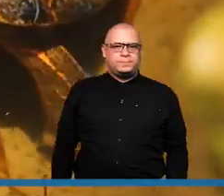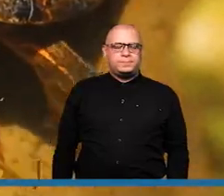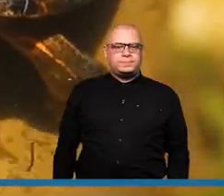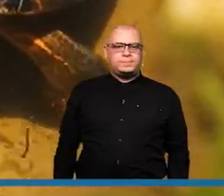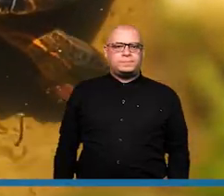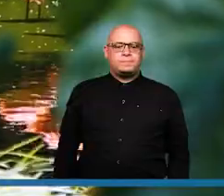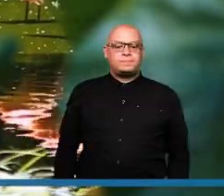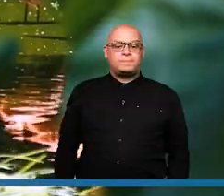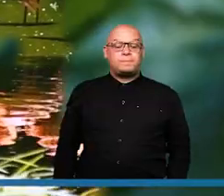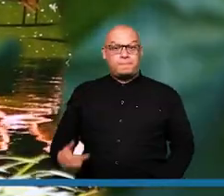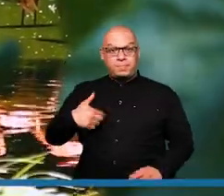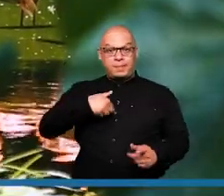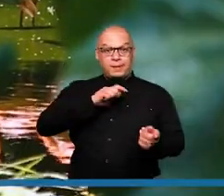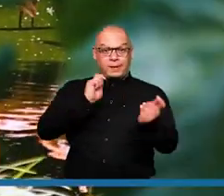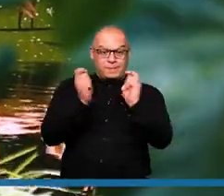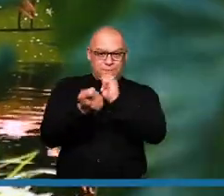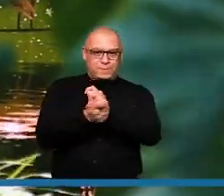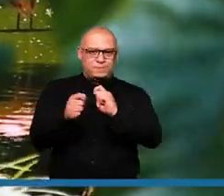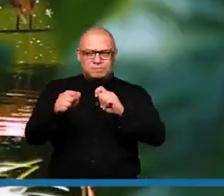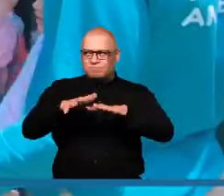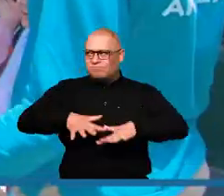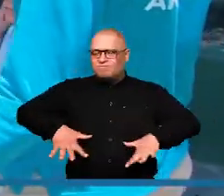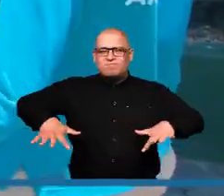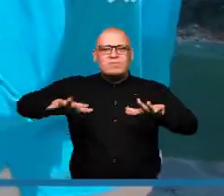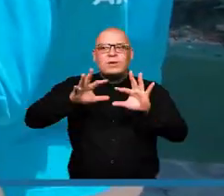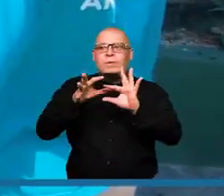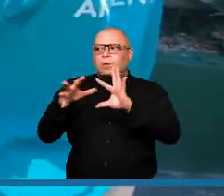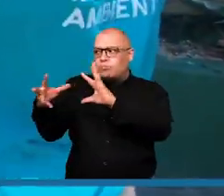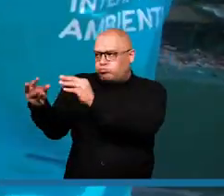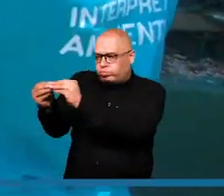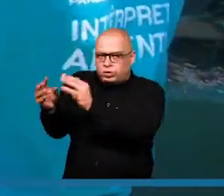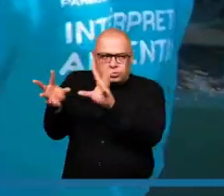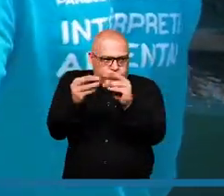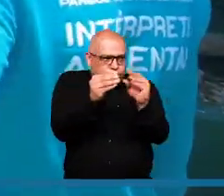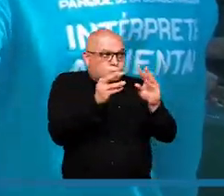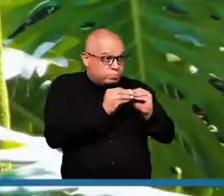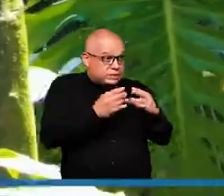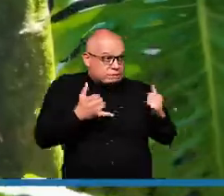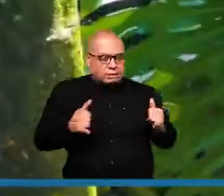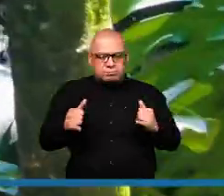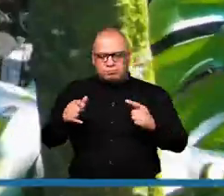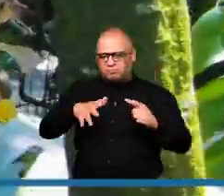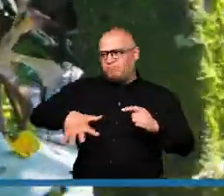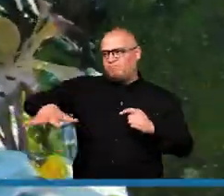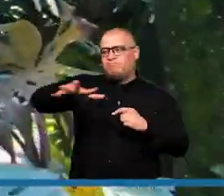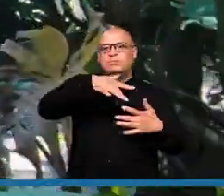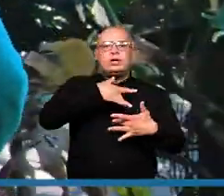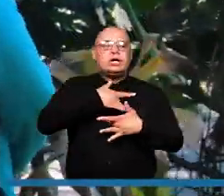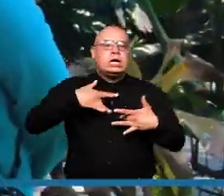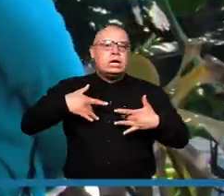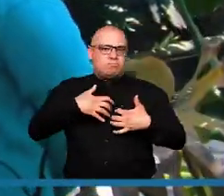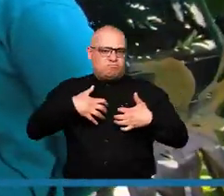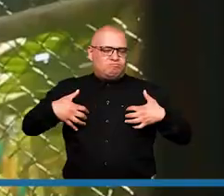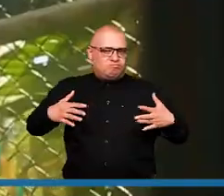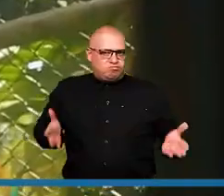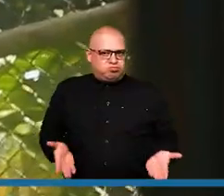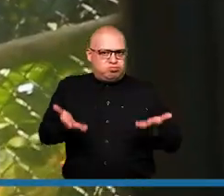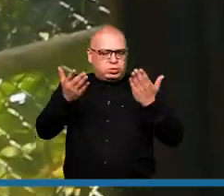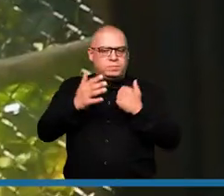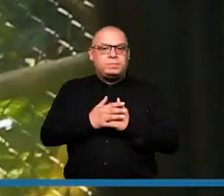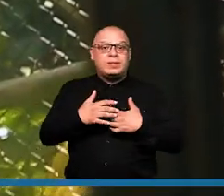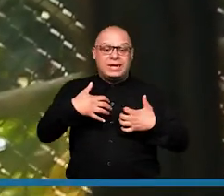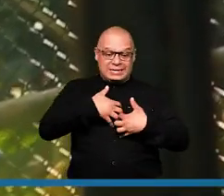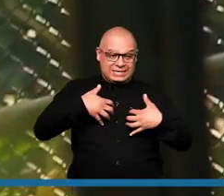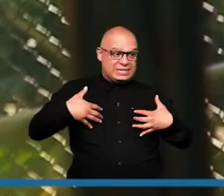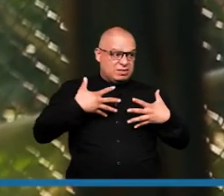El cambio inicia con la conformación de algunas asociaciones que velan por el bienestar animal, la cual le pide a los zoológicos que